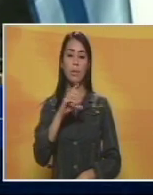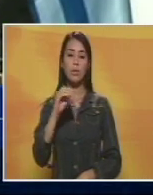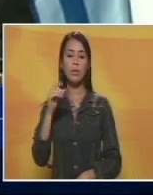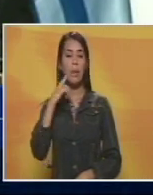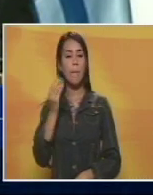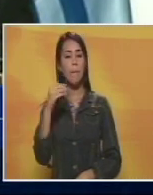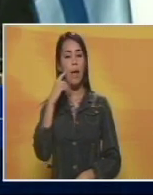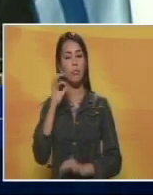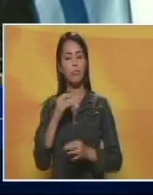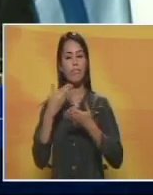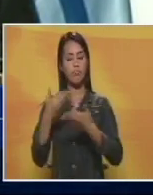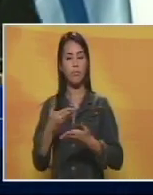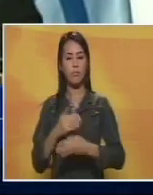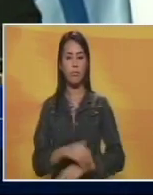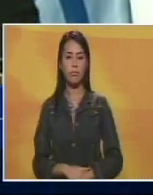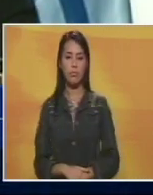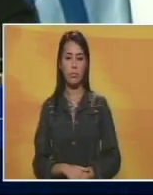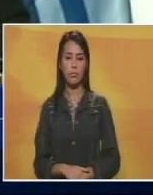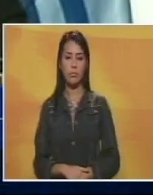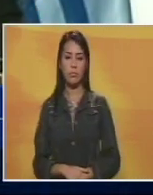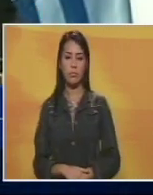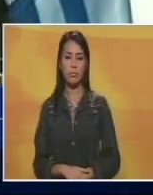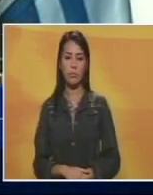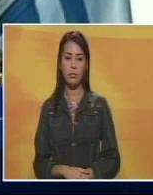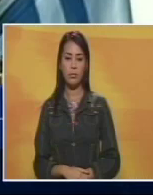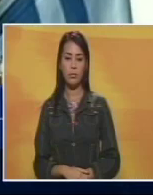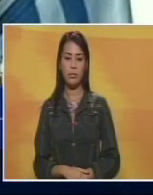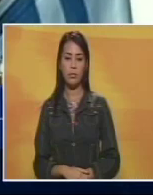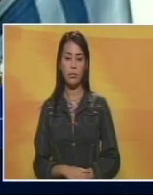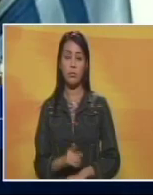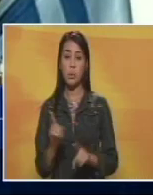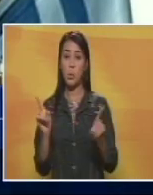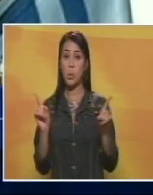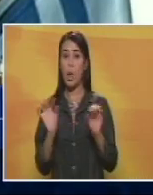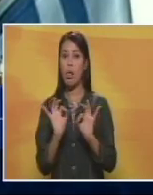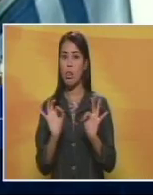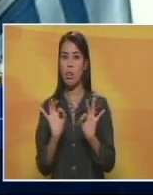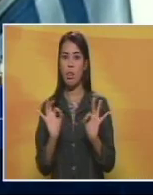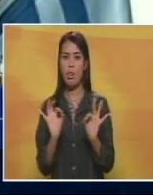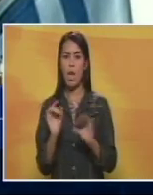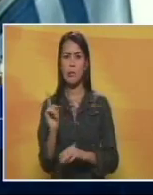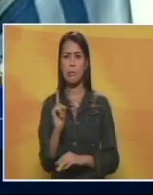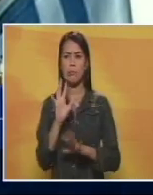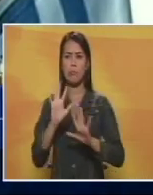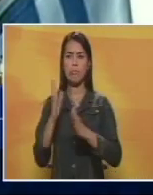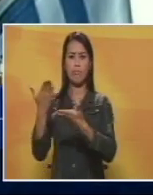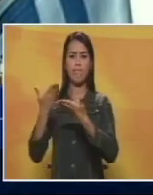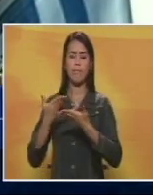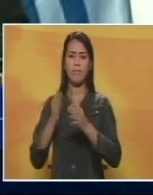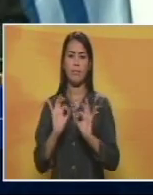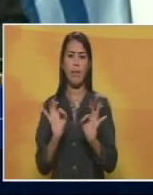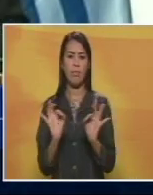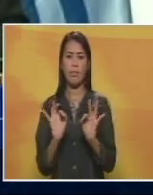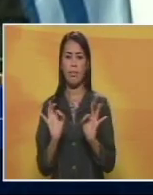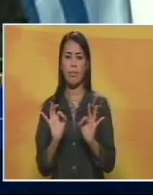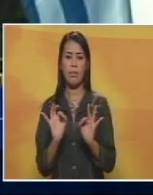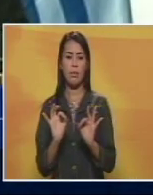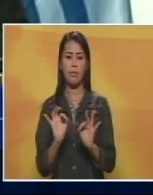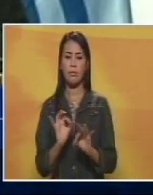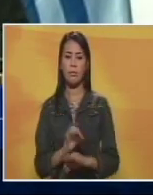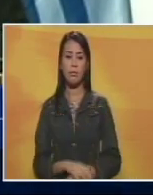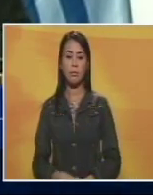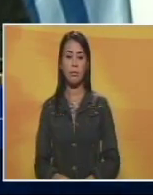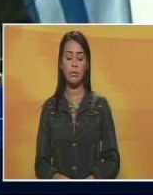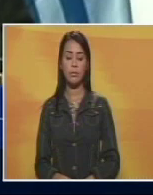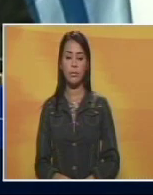más, de las cuales, óigase bien, ninguna fue entregada. Y se han